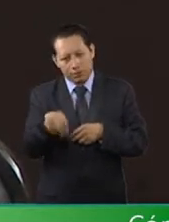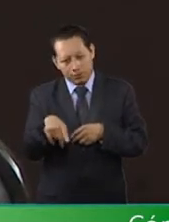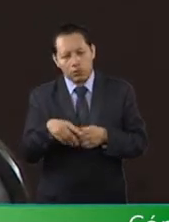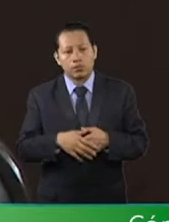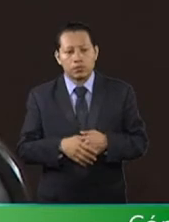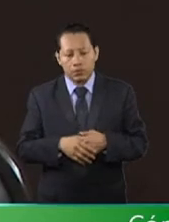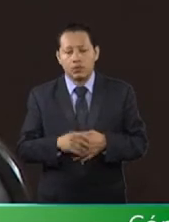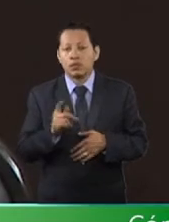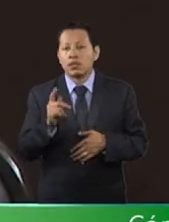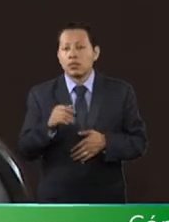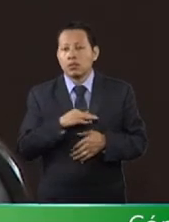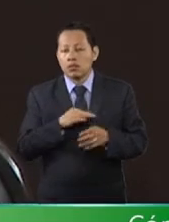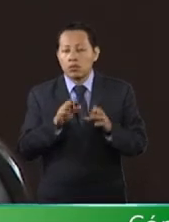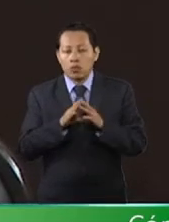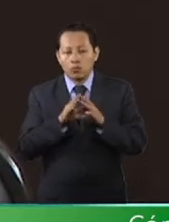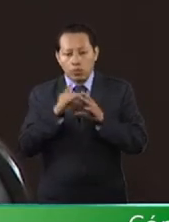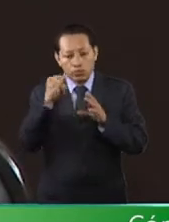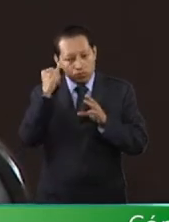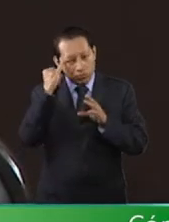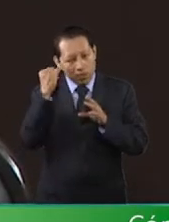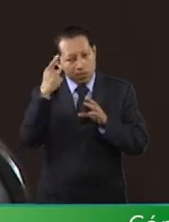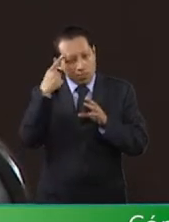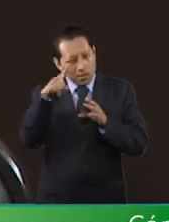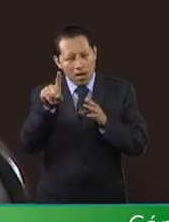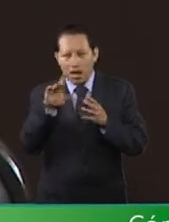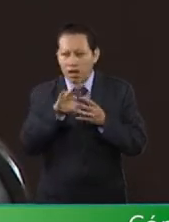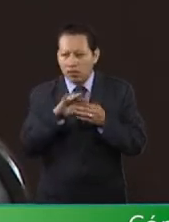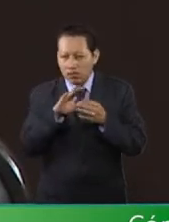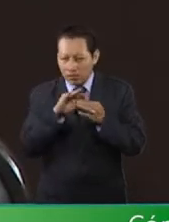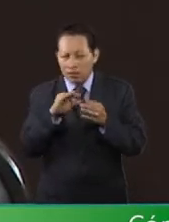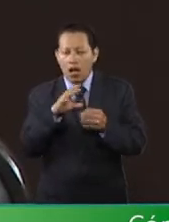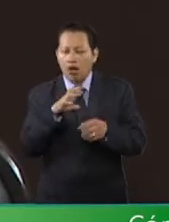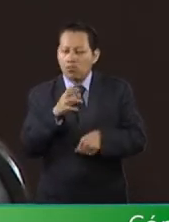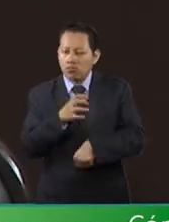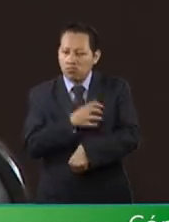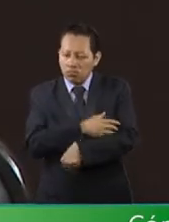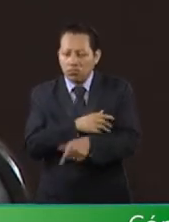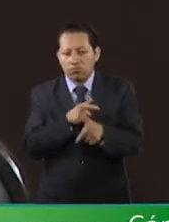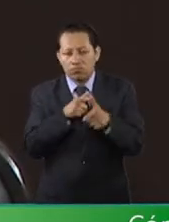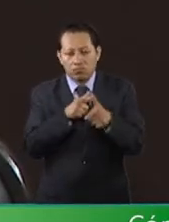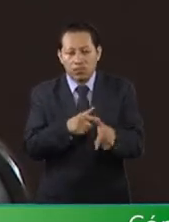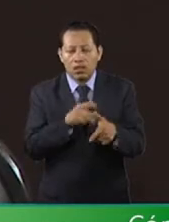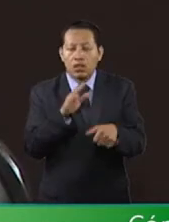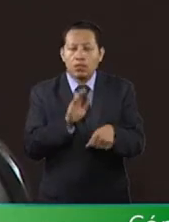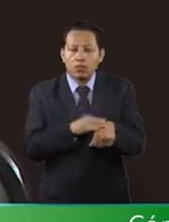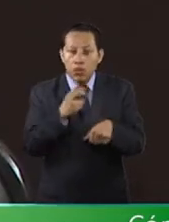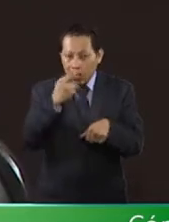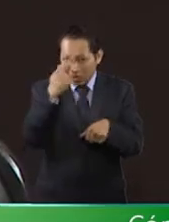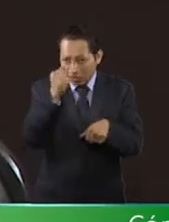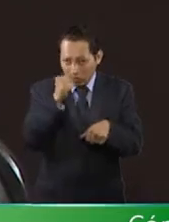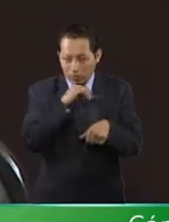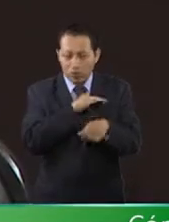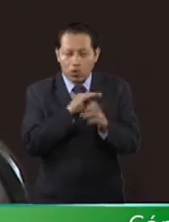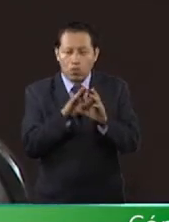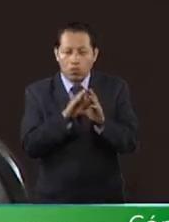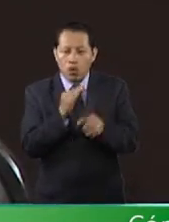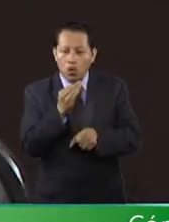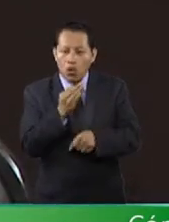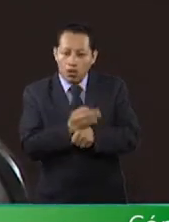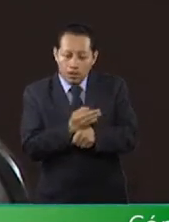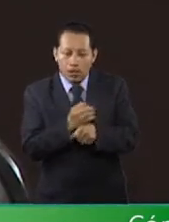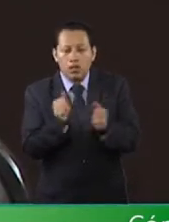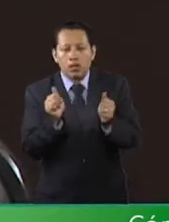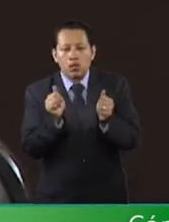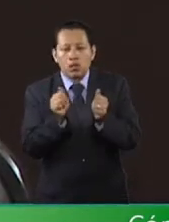a lado las convicciones para mantener el poder es por esa misma razón que ahora aceptan con